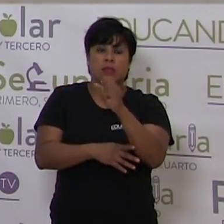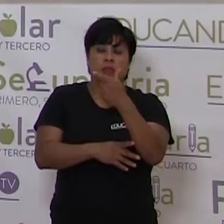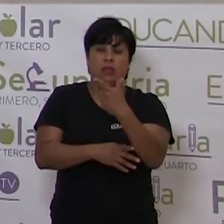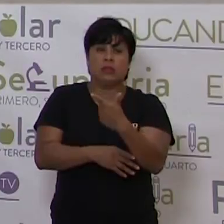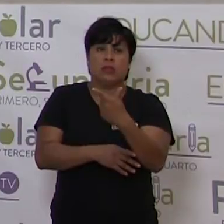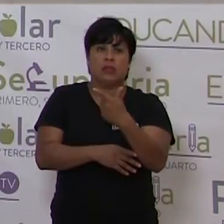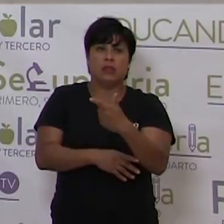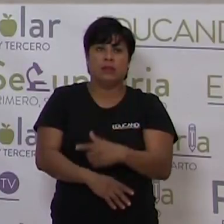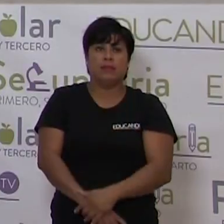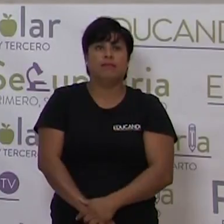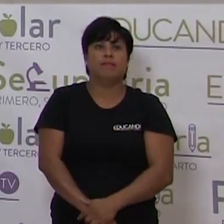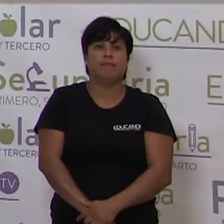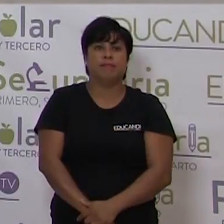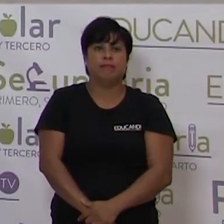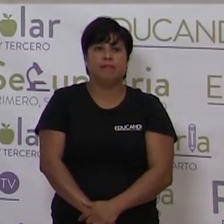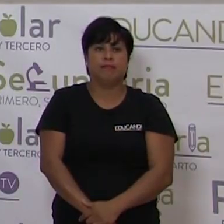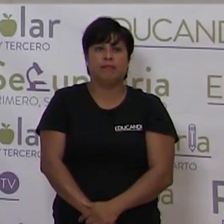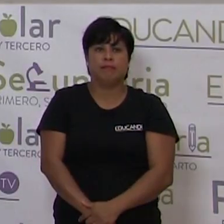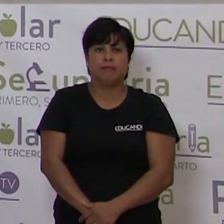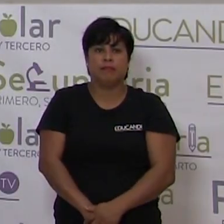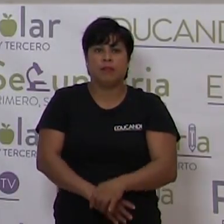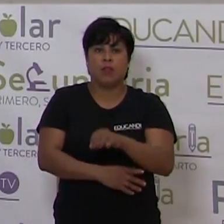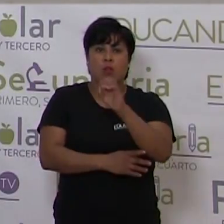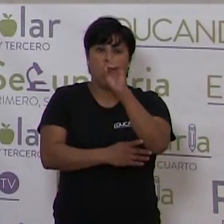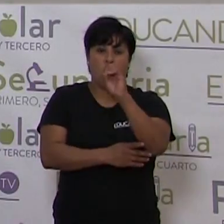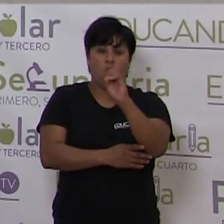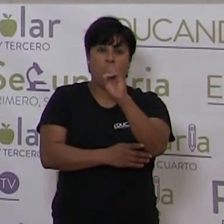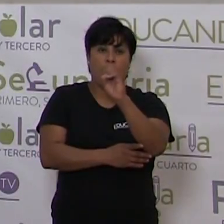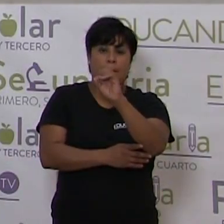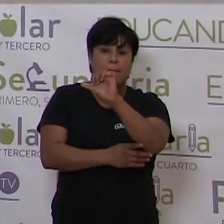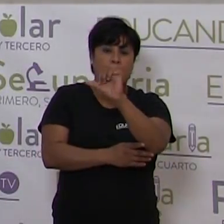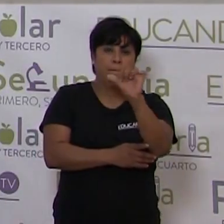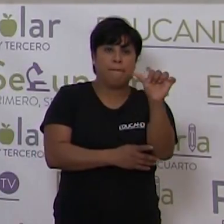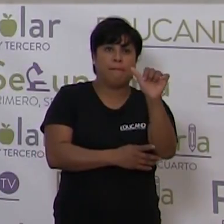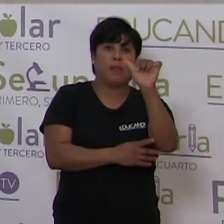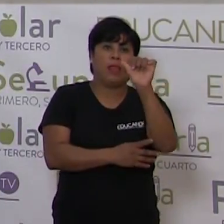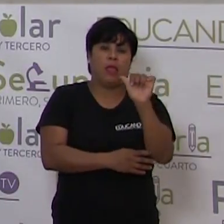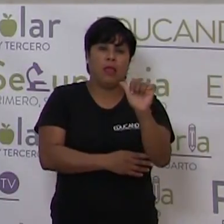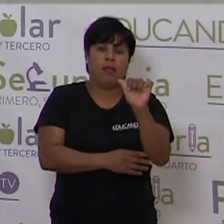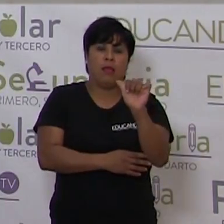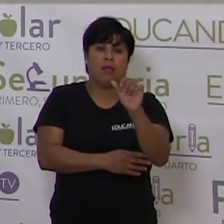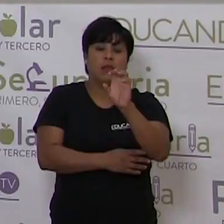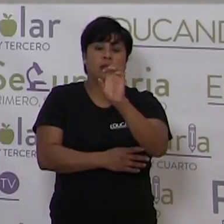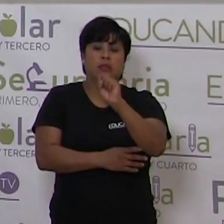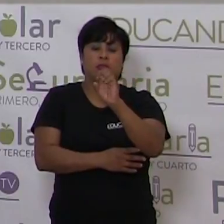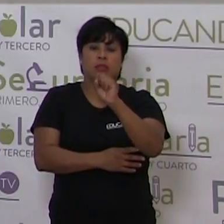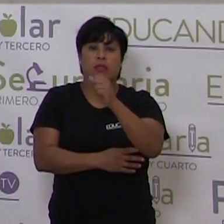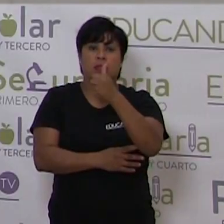67. De la O a la A es